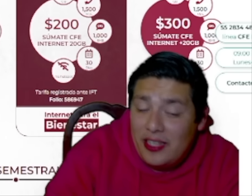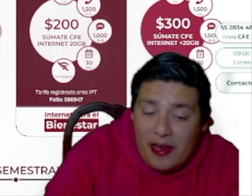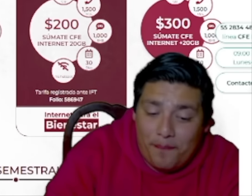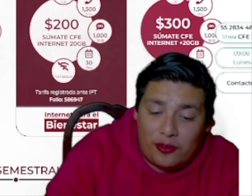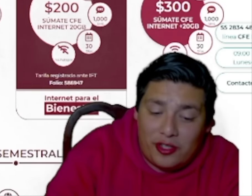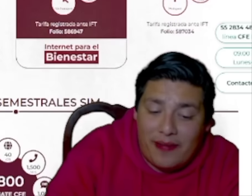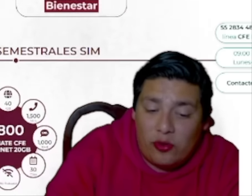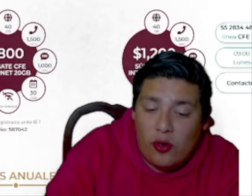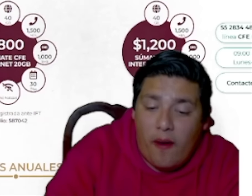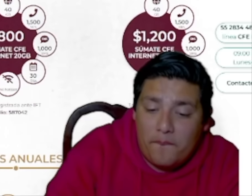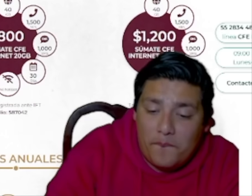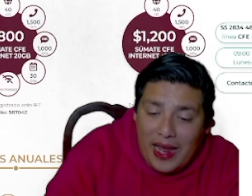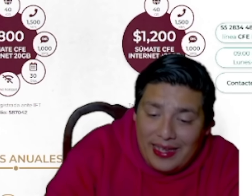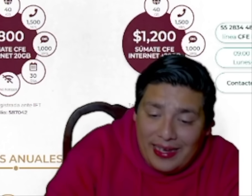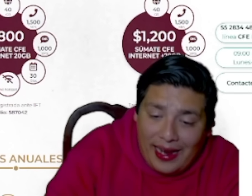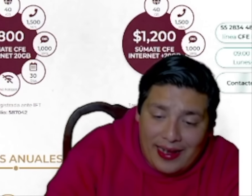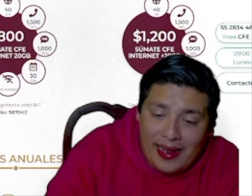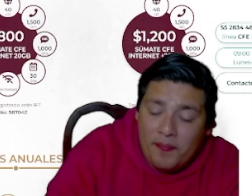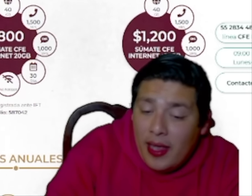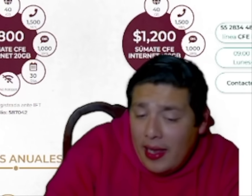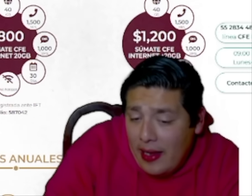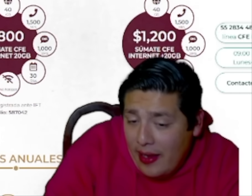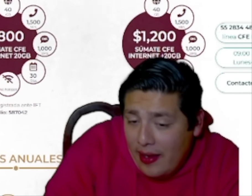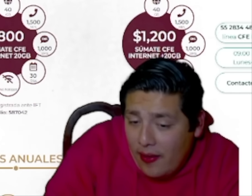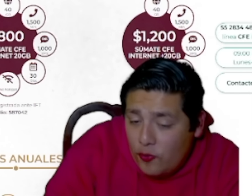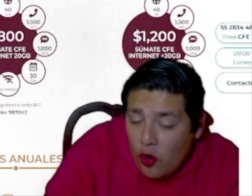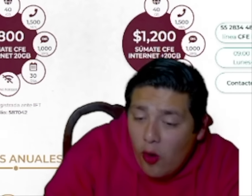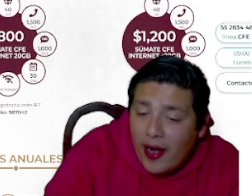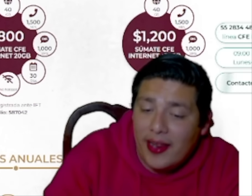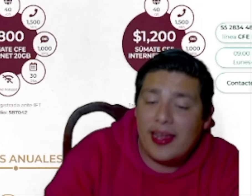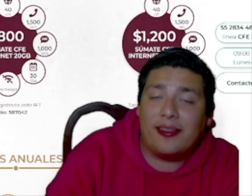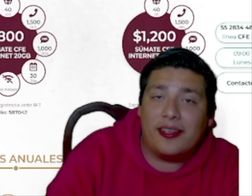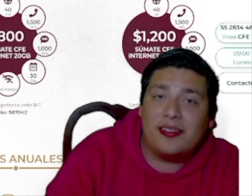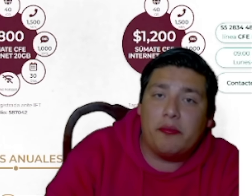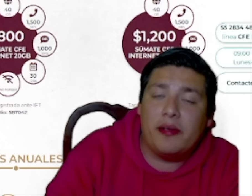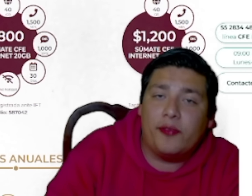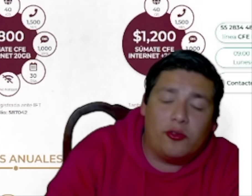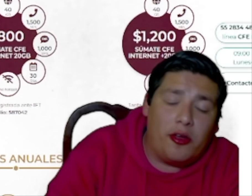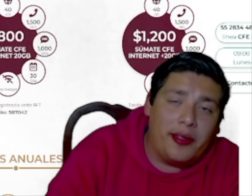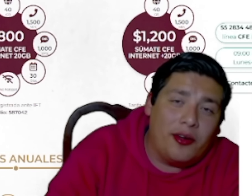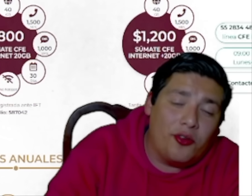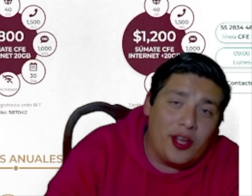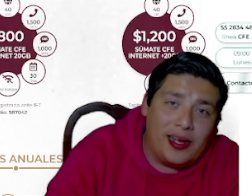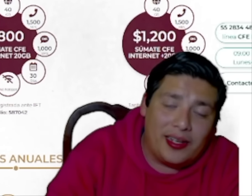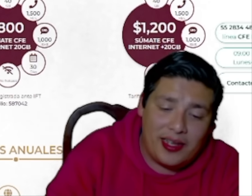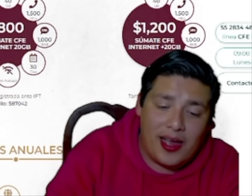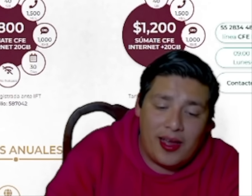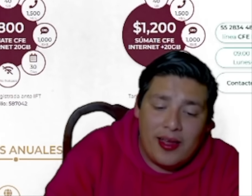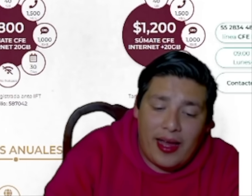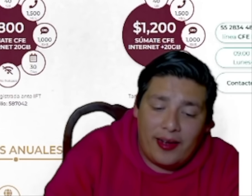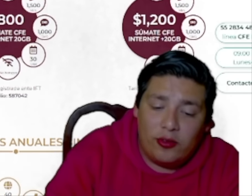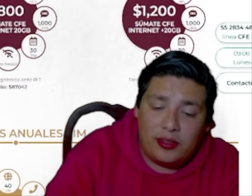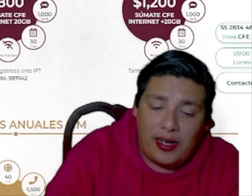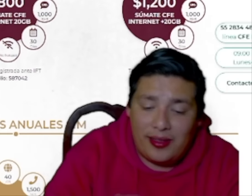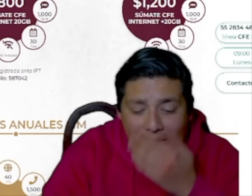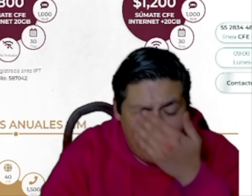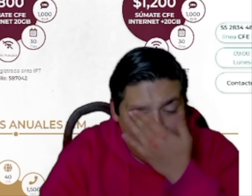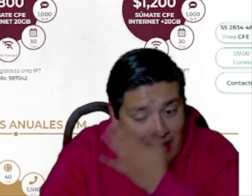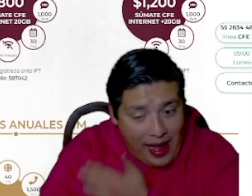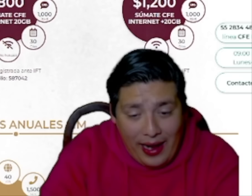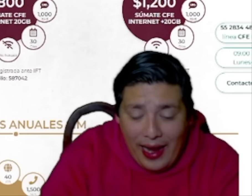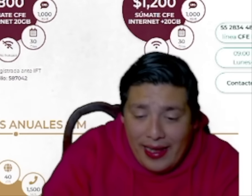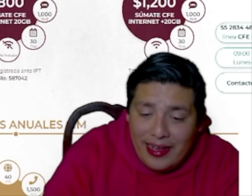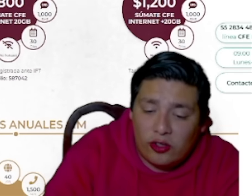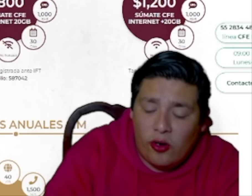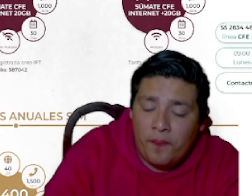es 100% mexicana. Yo lo haría, tristemente todavía no llega aquí a nuestra